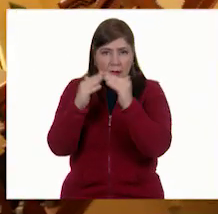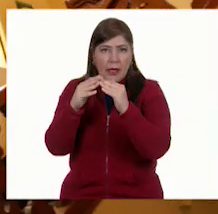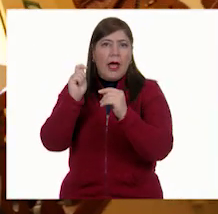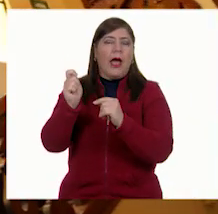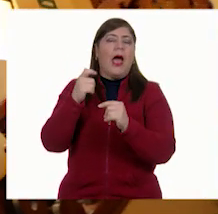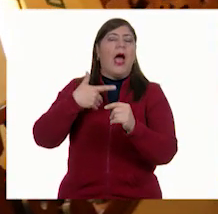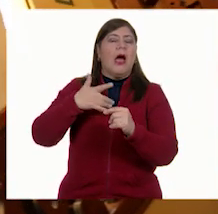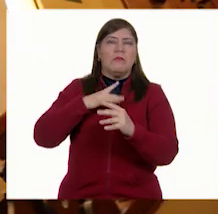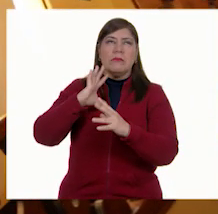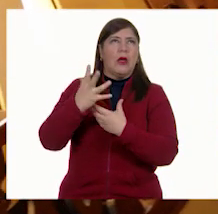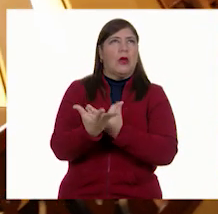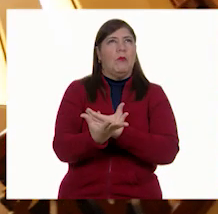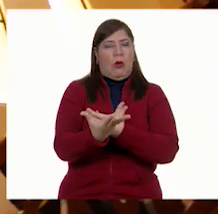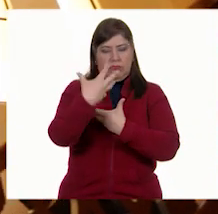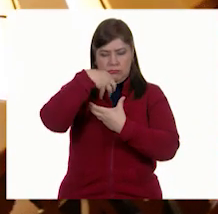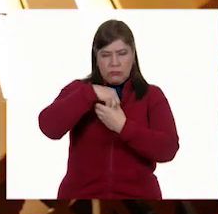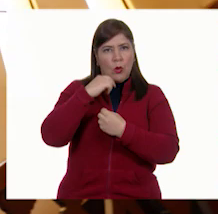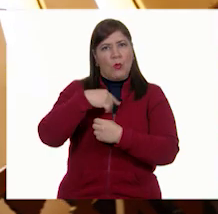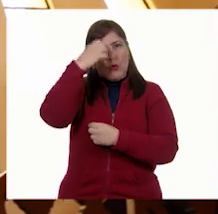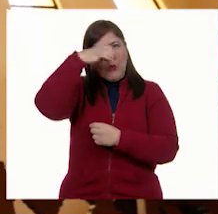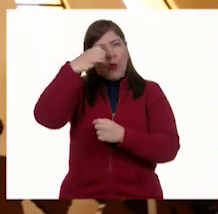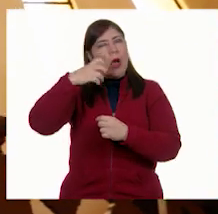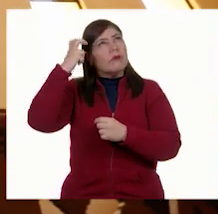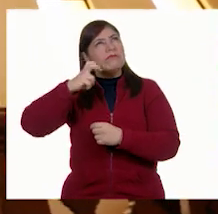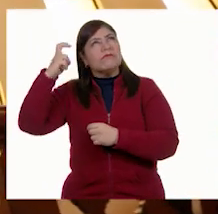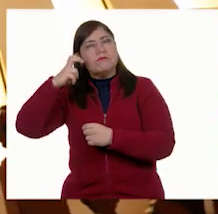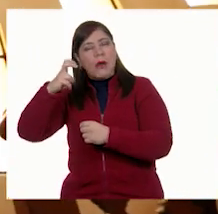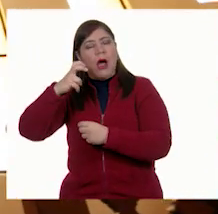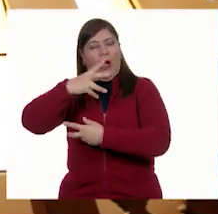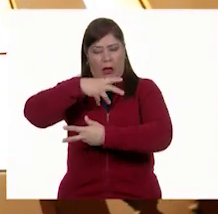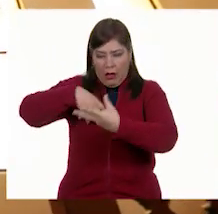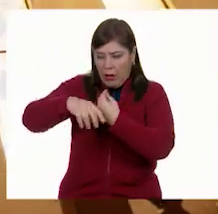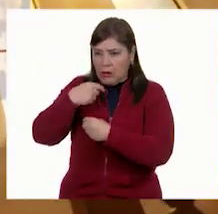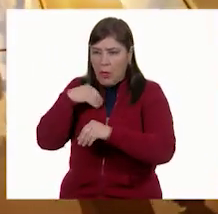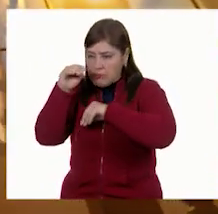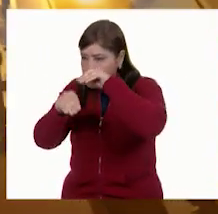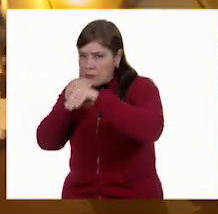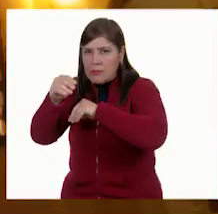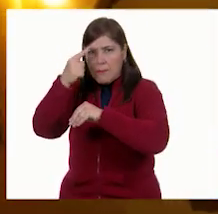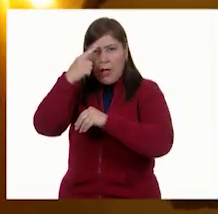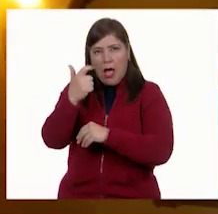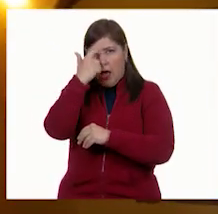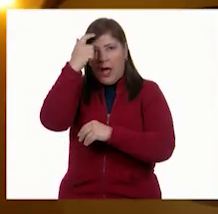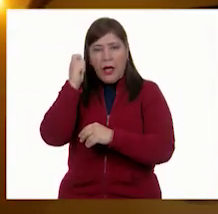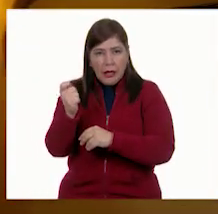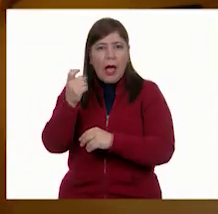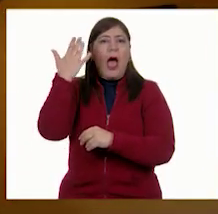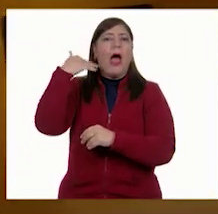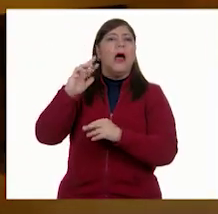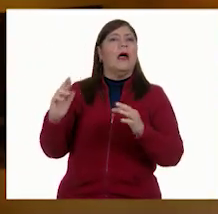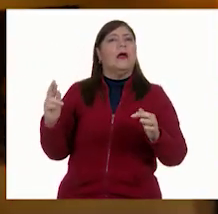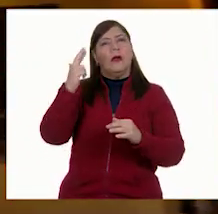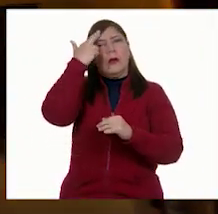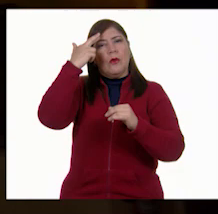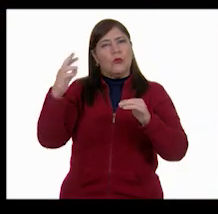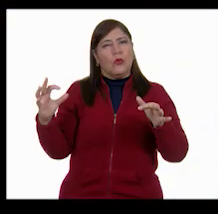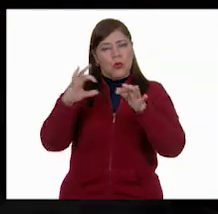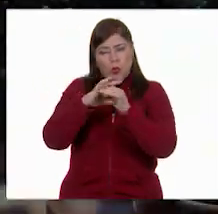de experiencias que adquirió en sus viajes, sumando siempre el ambiente que lo rodeó en su niñez.